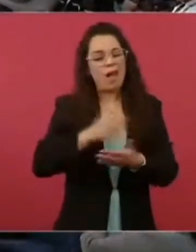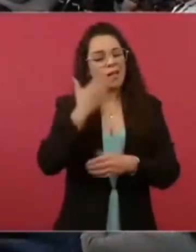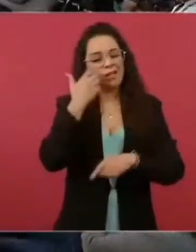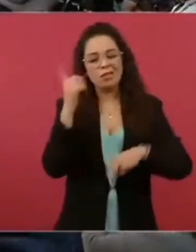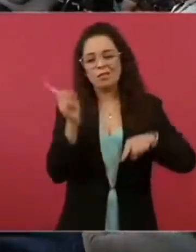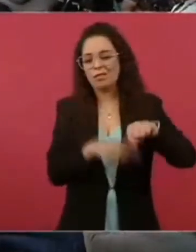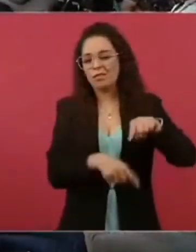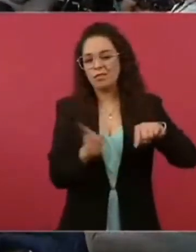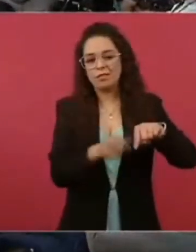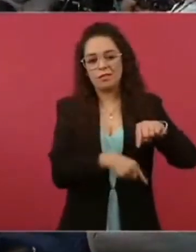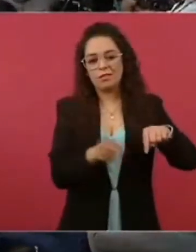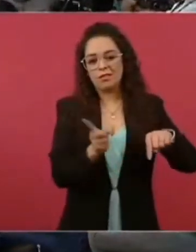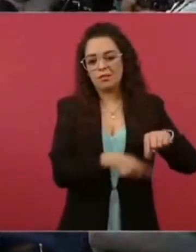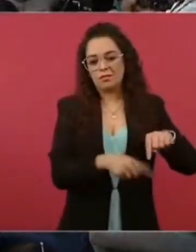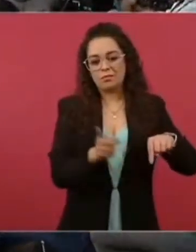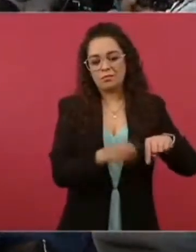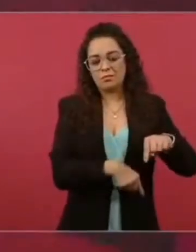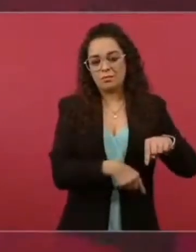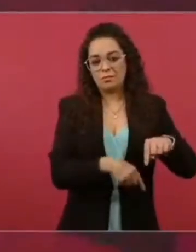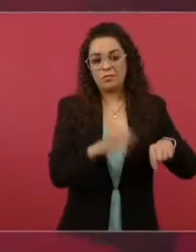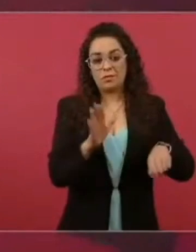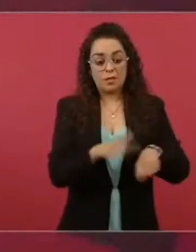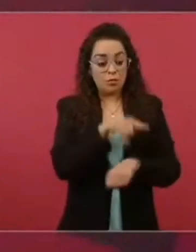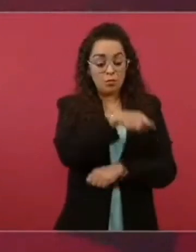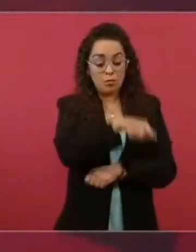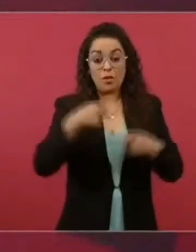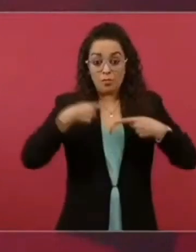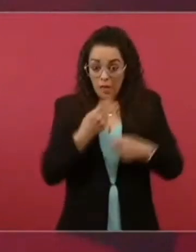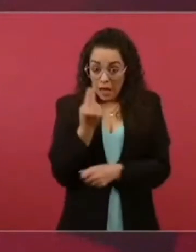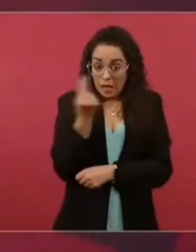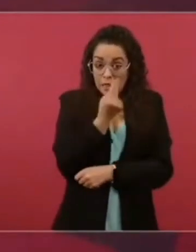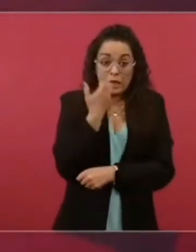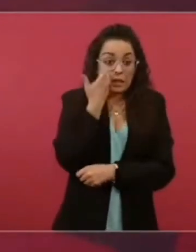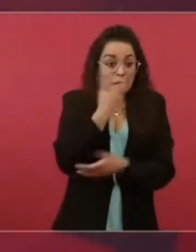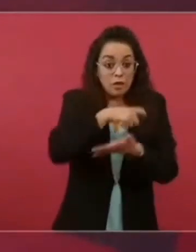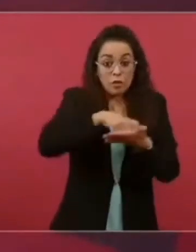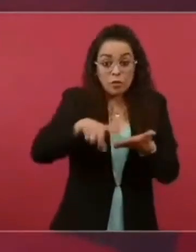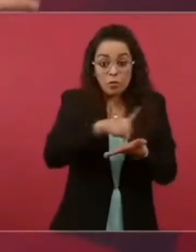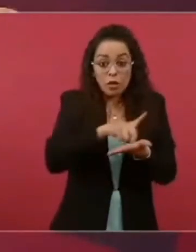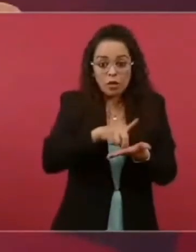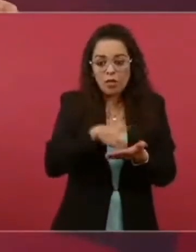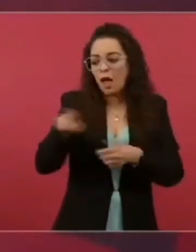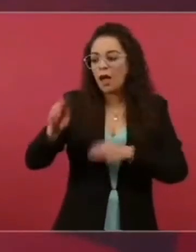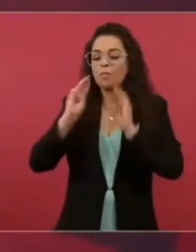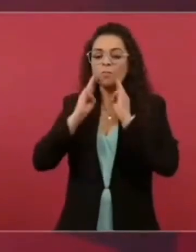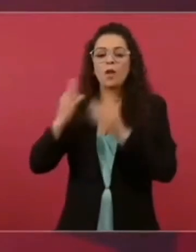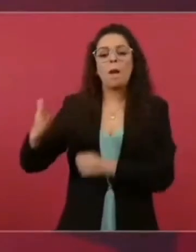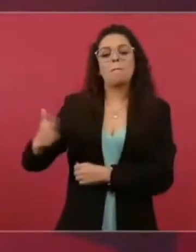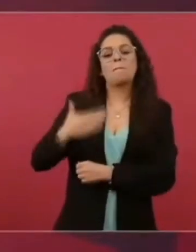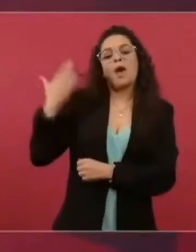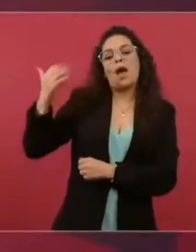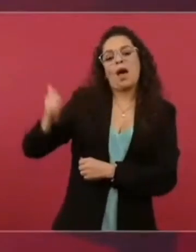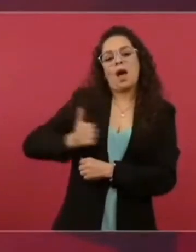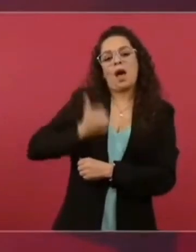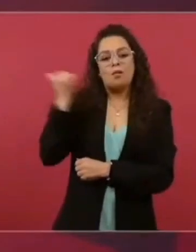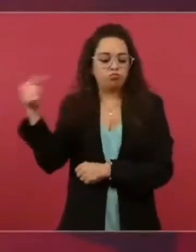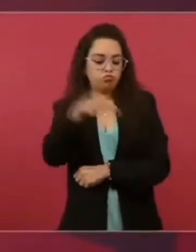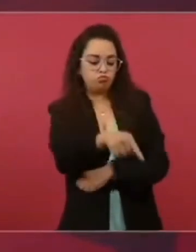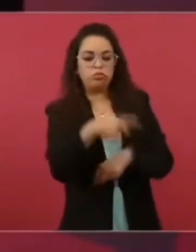no tengamos demanda de drogas, porque son cosas distintas. Una cuestión es